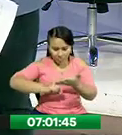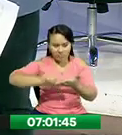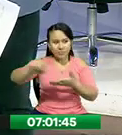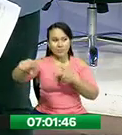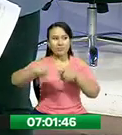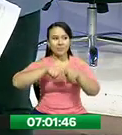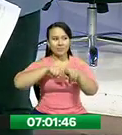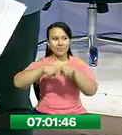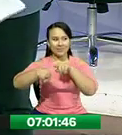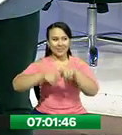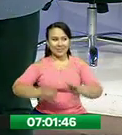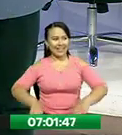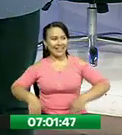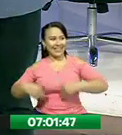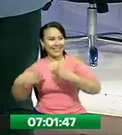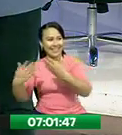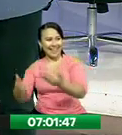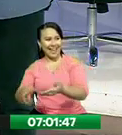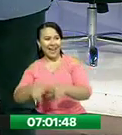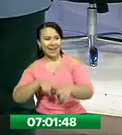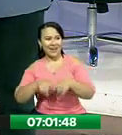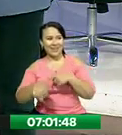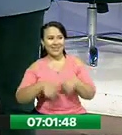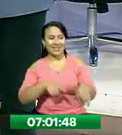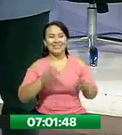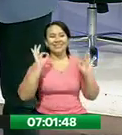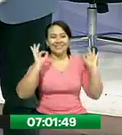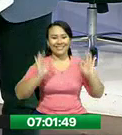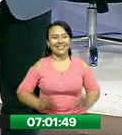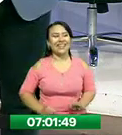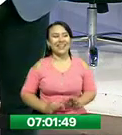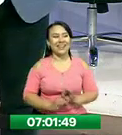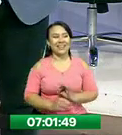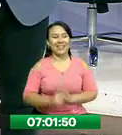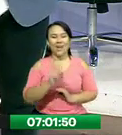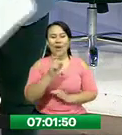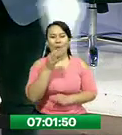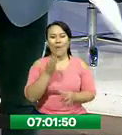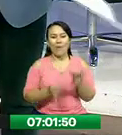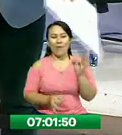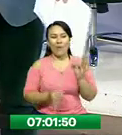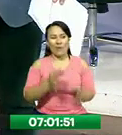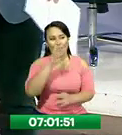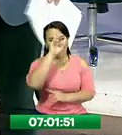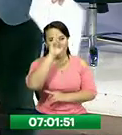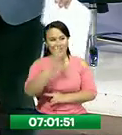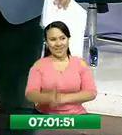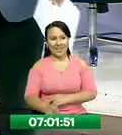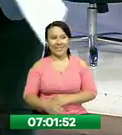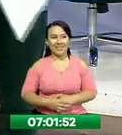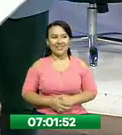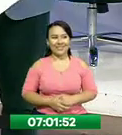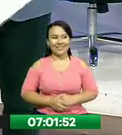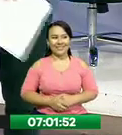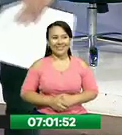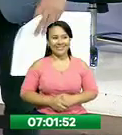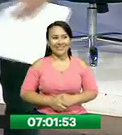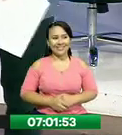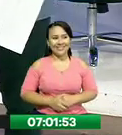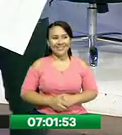verdaderamente entregue todo de sí en las competencias. Eso como debe de ser. Exactamente. Un justo, honesto. Exactamente. Así